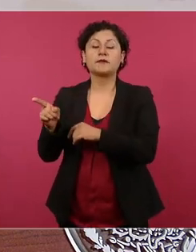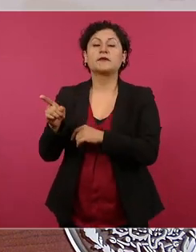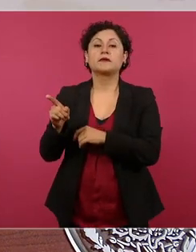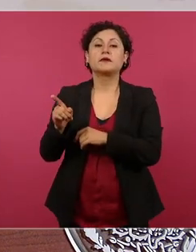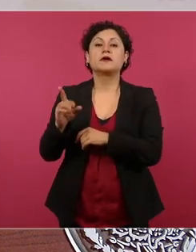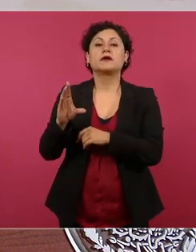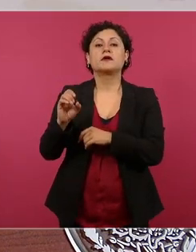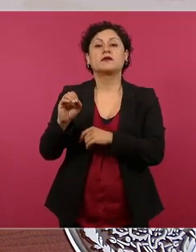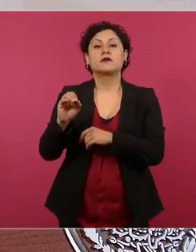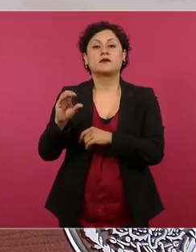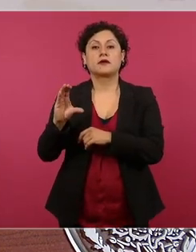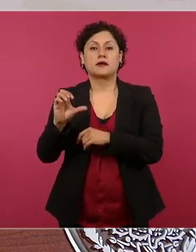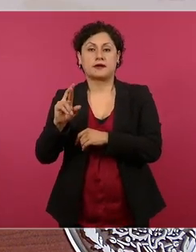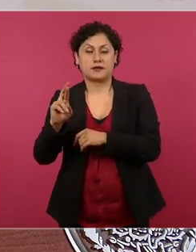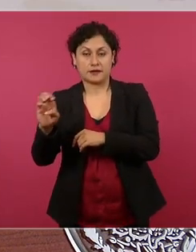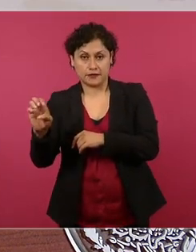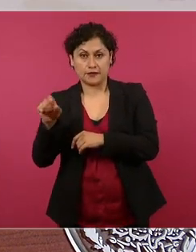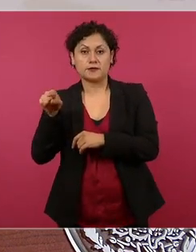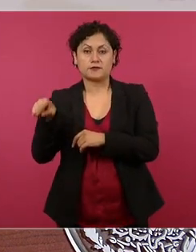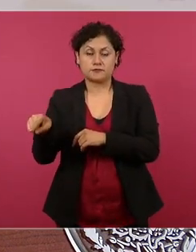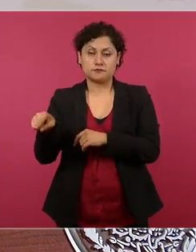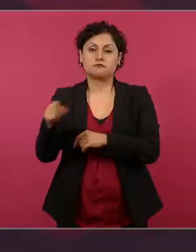Reguladora de Energía, con la CRE,